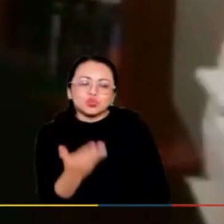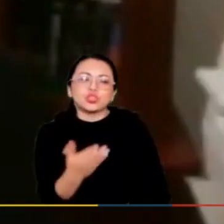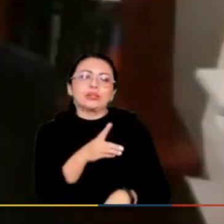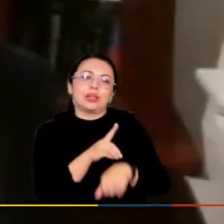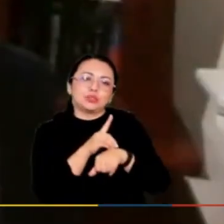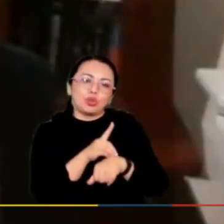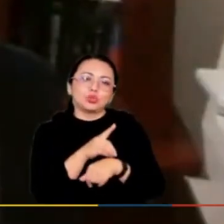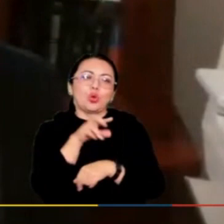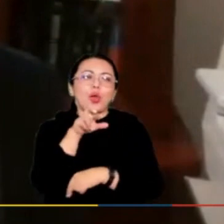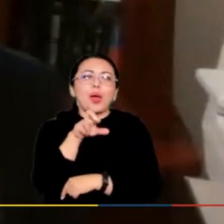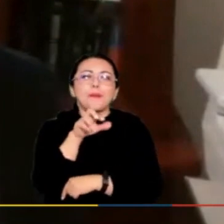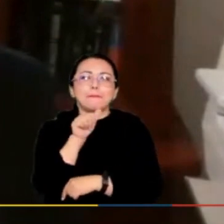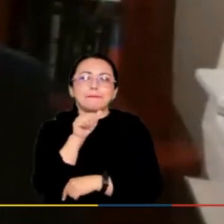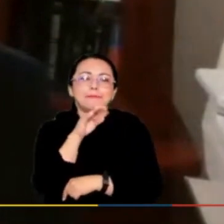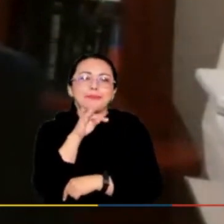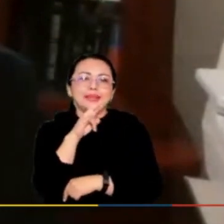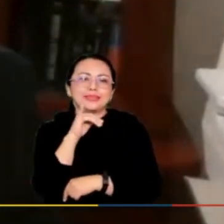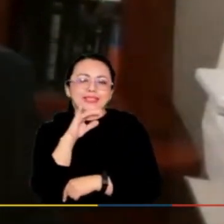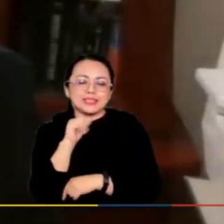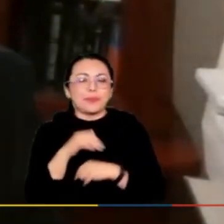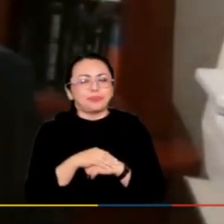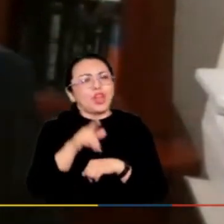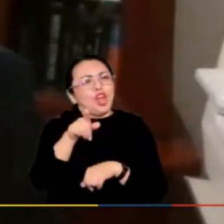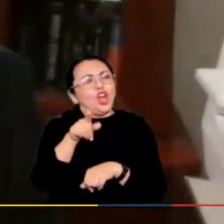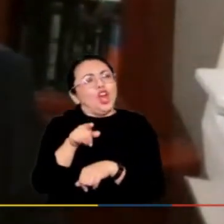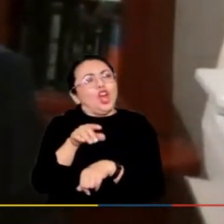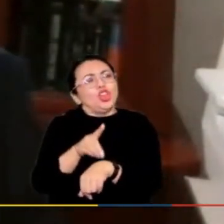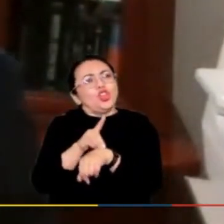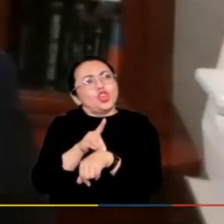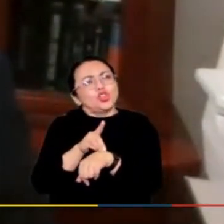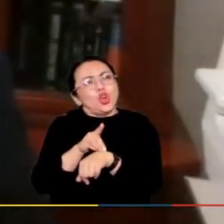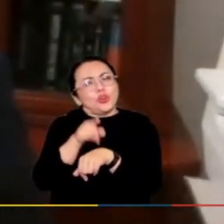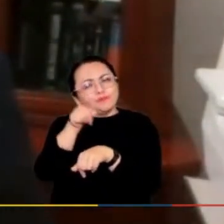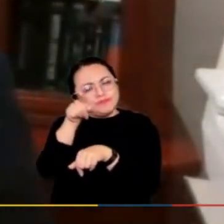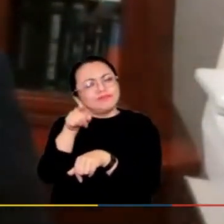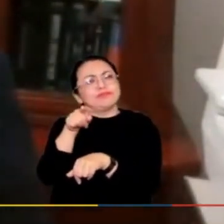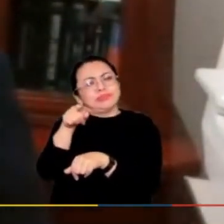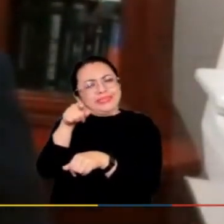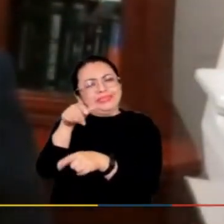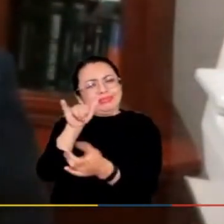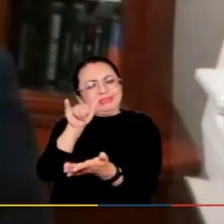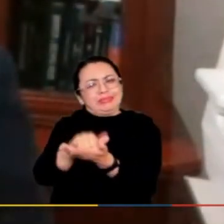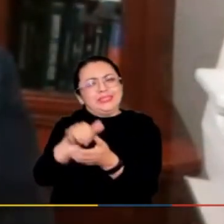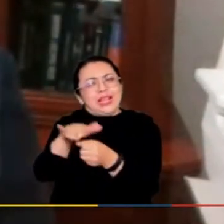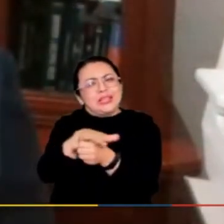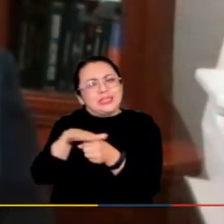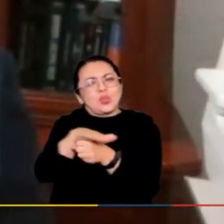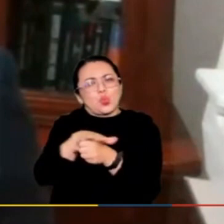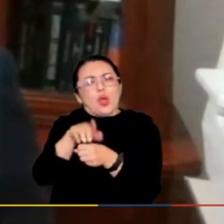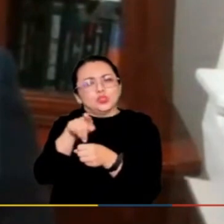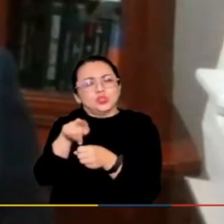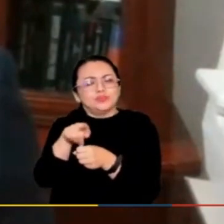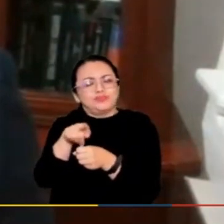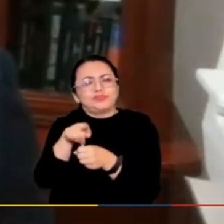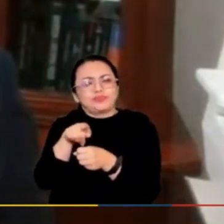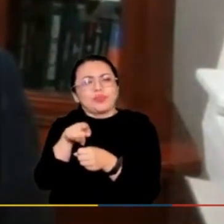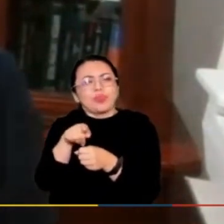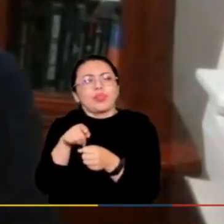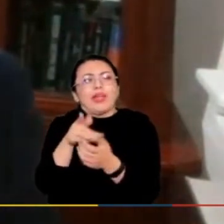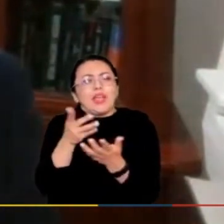Patricia. Doctor Boada, hay una situación ahí muy particular en esta situación, en este caso,